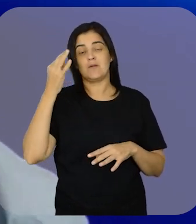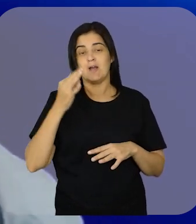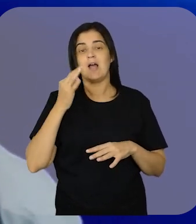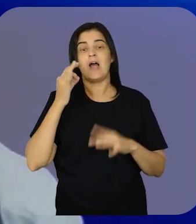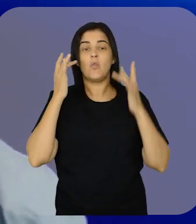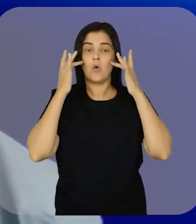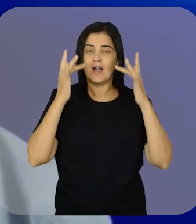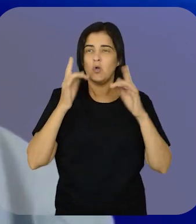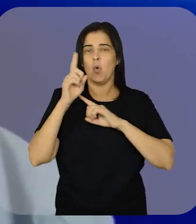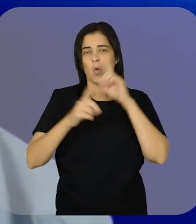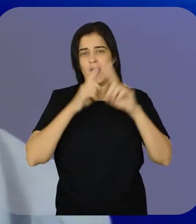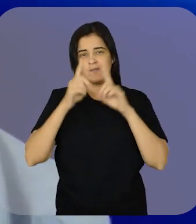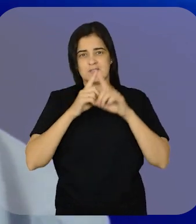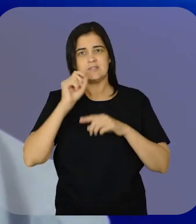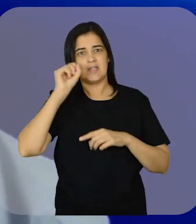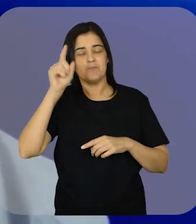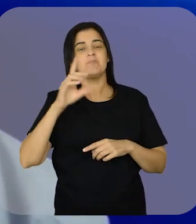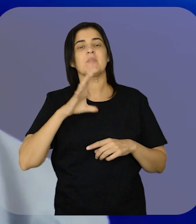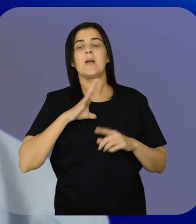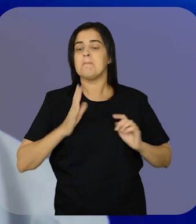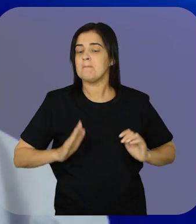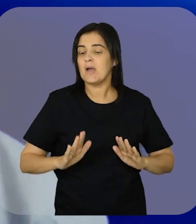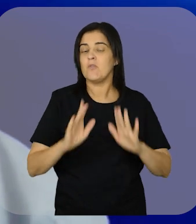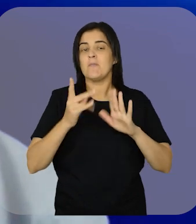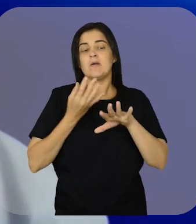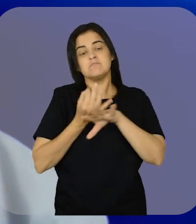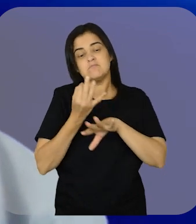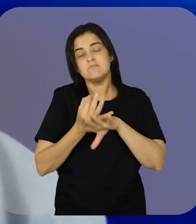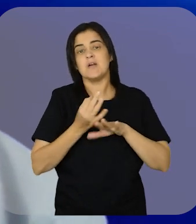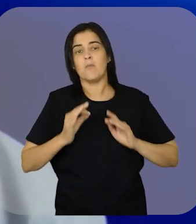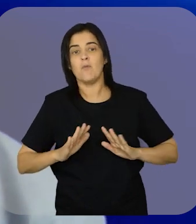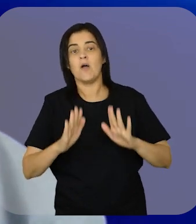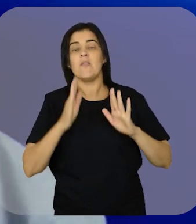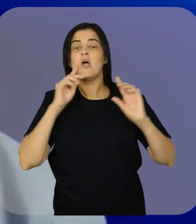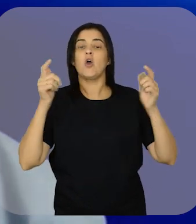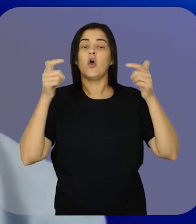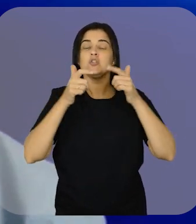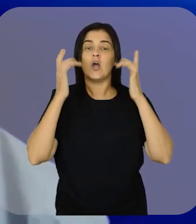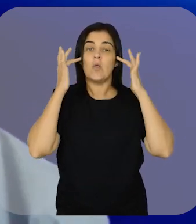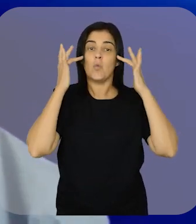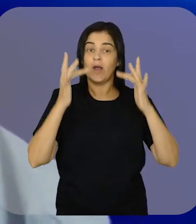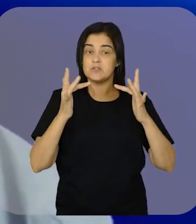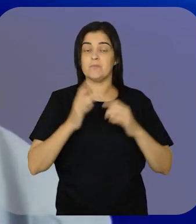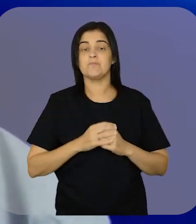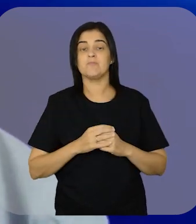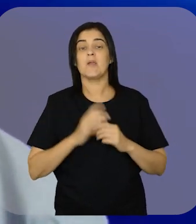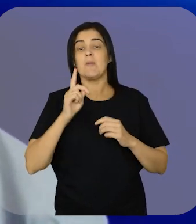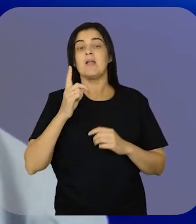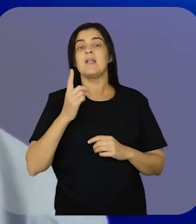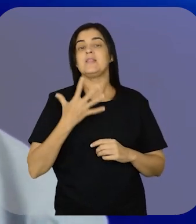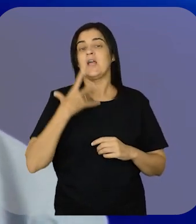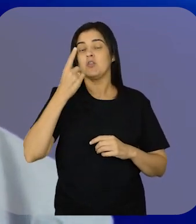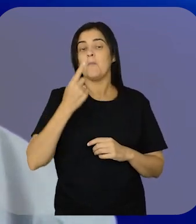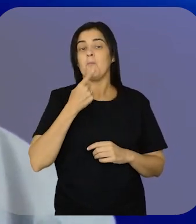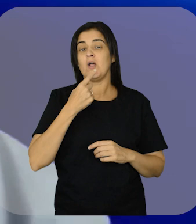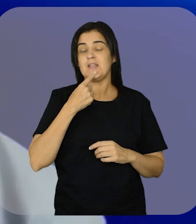Illinois. Es formador de formadores en el Consejo de Formación en Educación, director de políticas